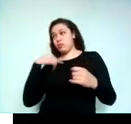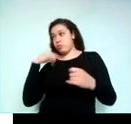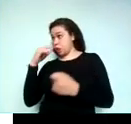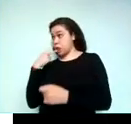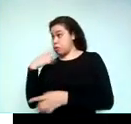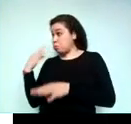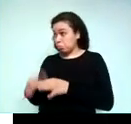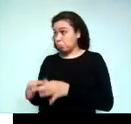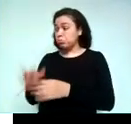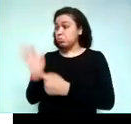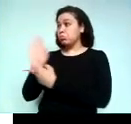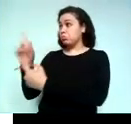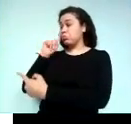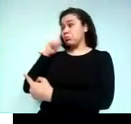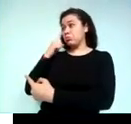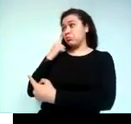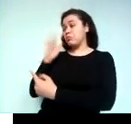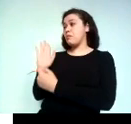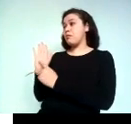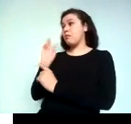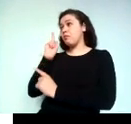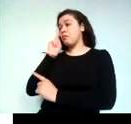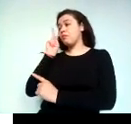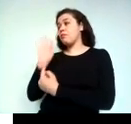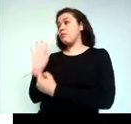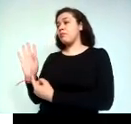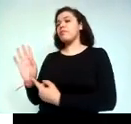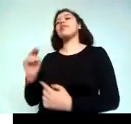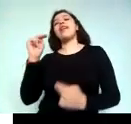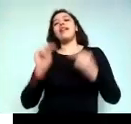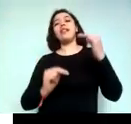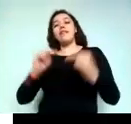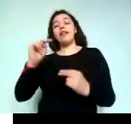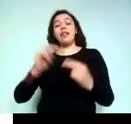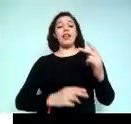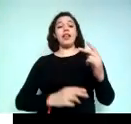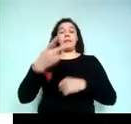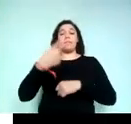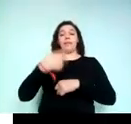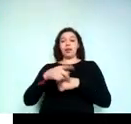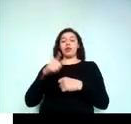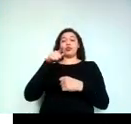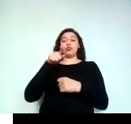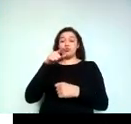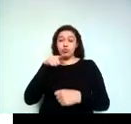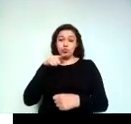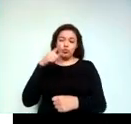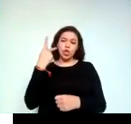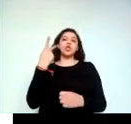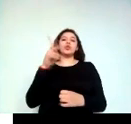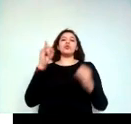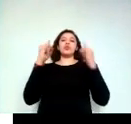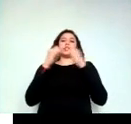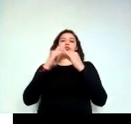a esta norma. Entonces, como ven, dependiendo del nivel de riesgo al que, el que